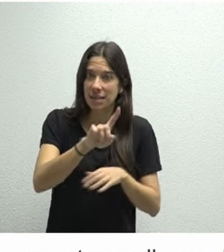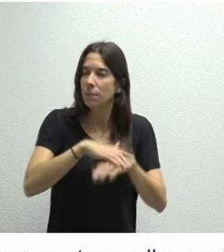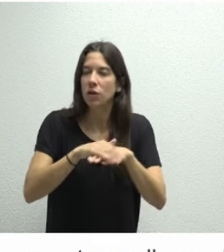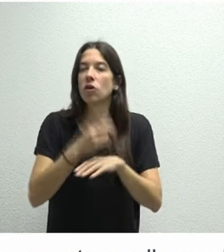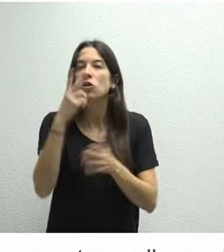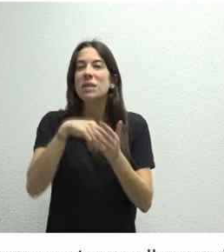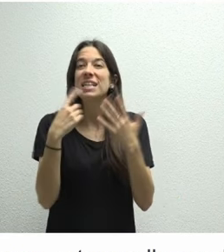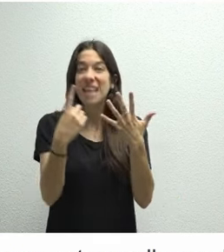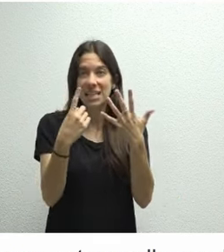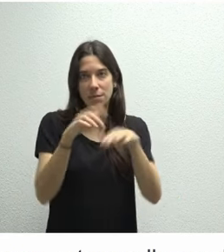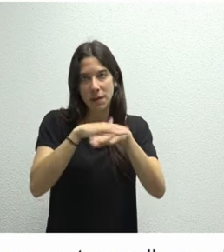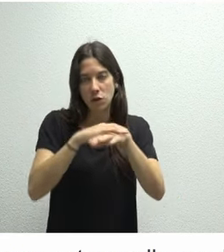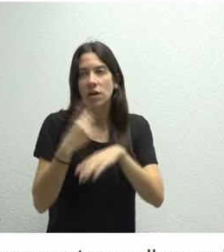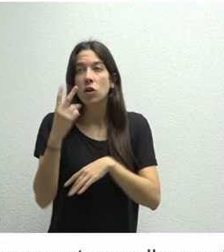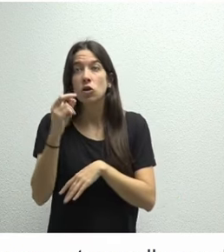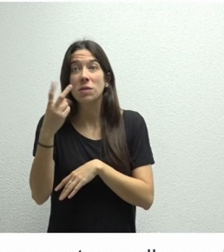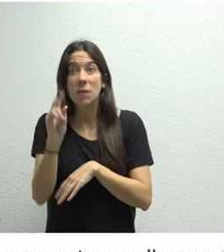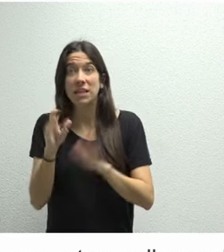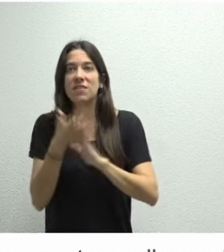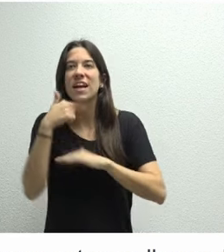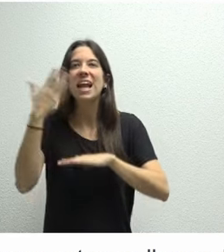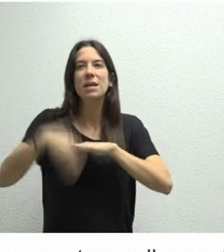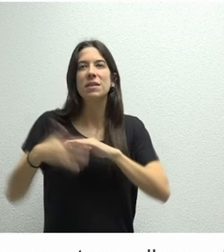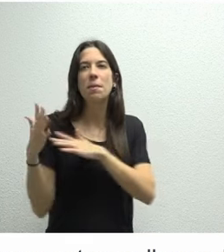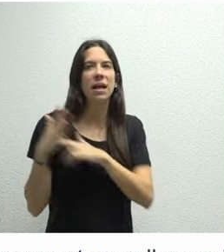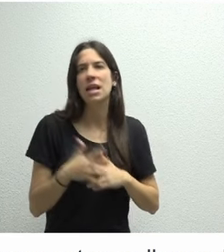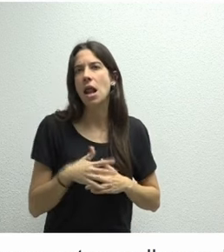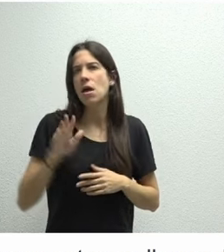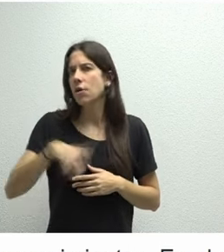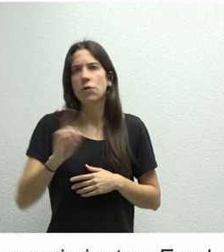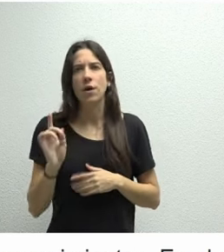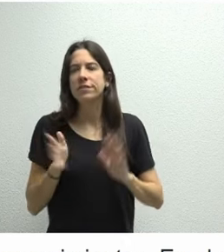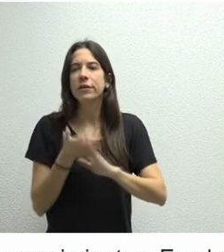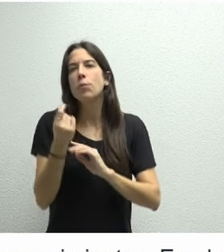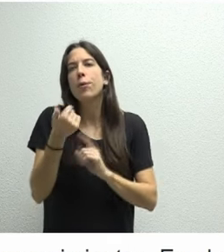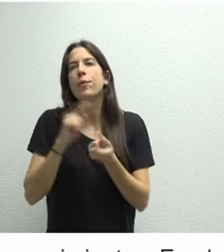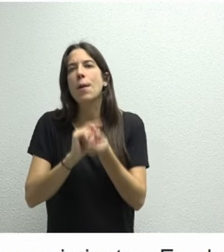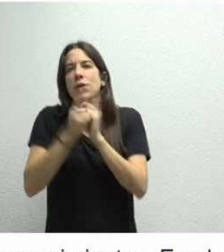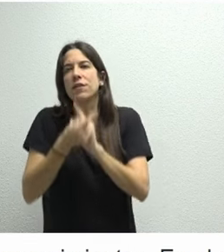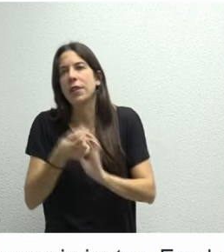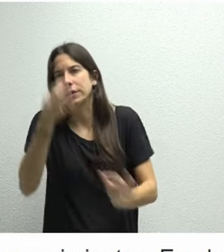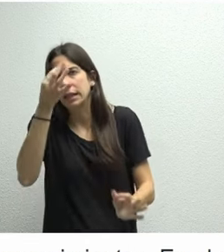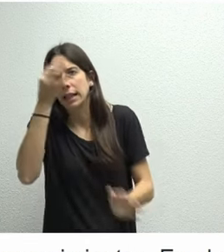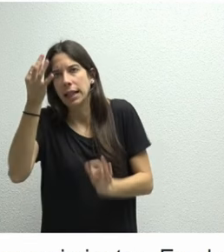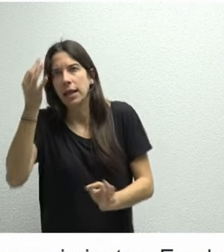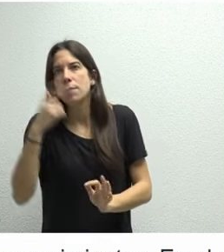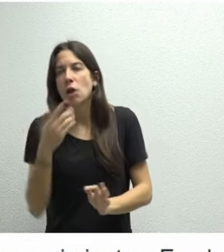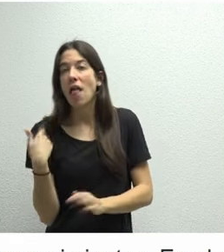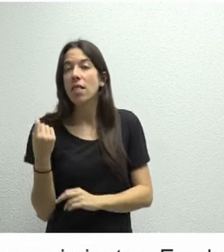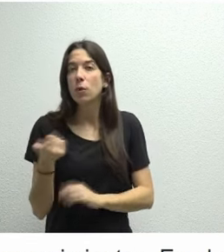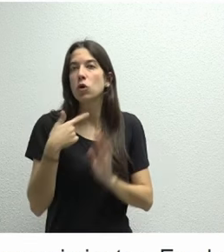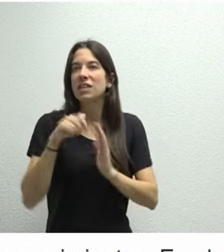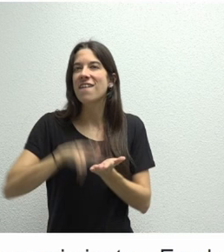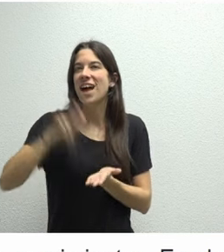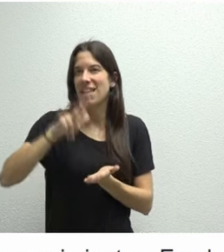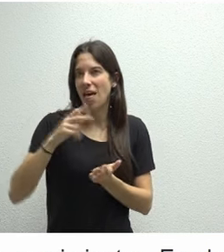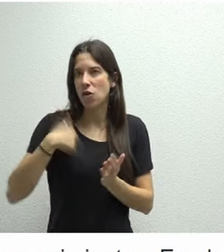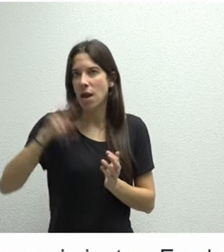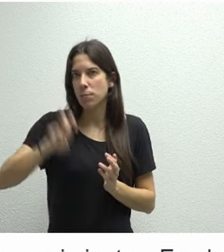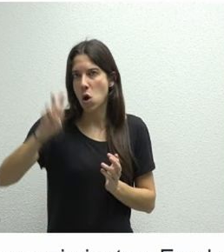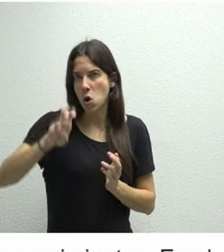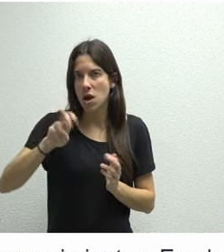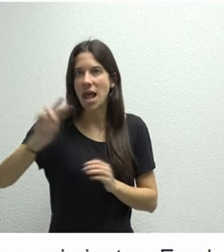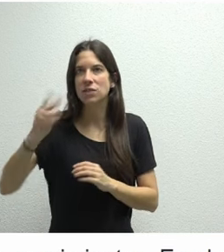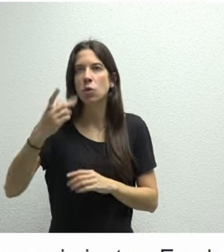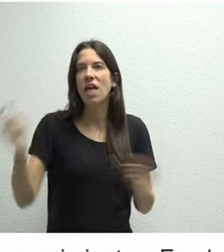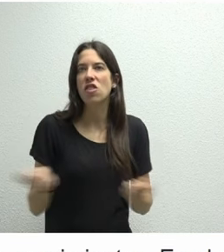no está como límite marginal es una pequeña modificación pero recientemente se ha validado esta segunda edición con